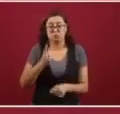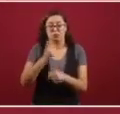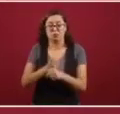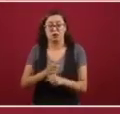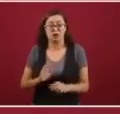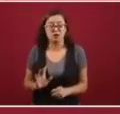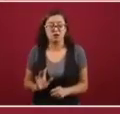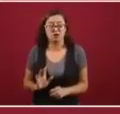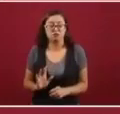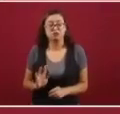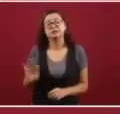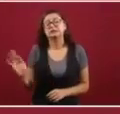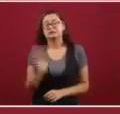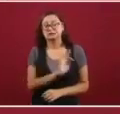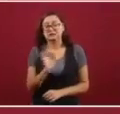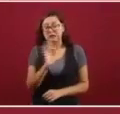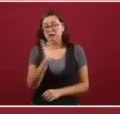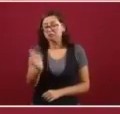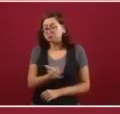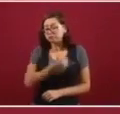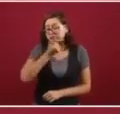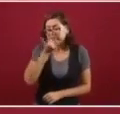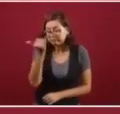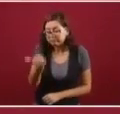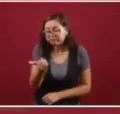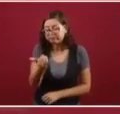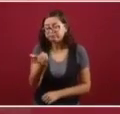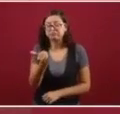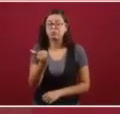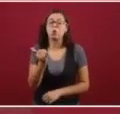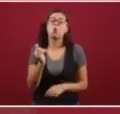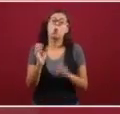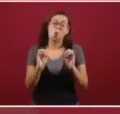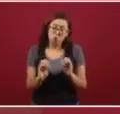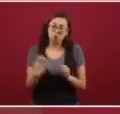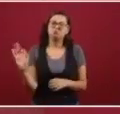de que hayan actuado mal,